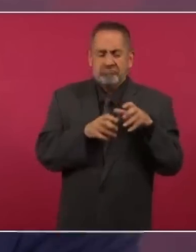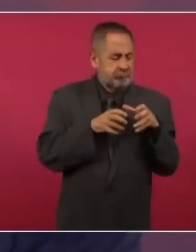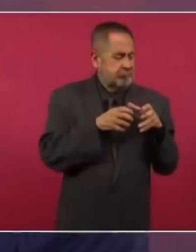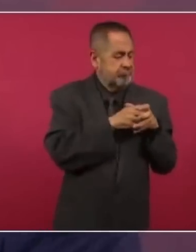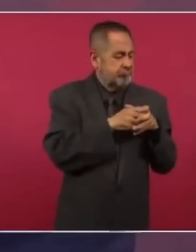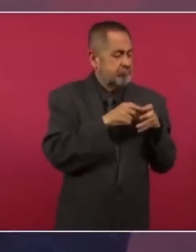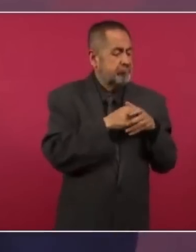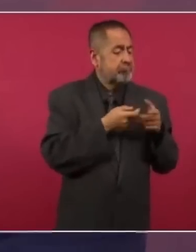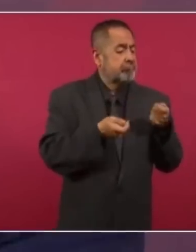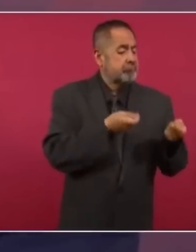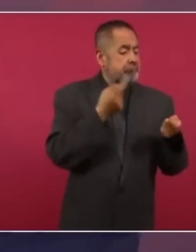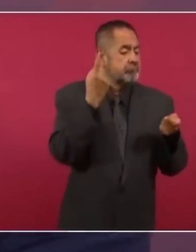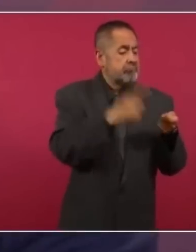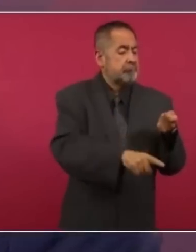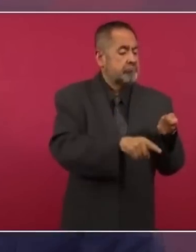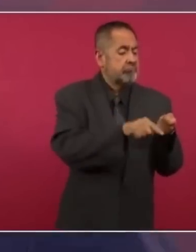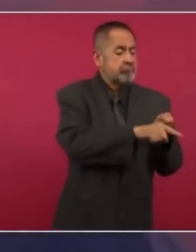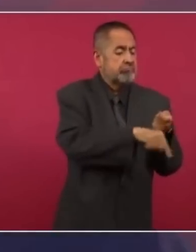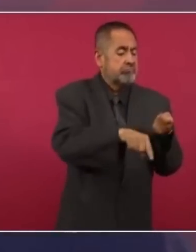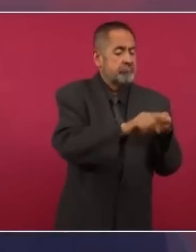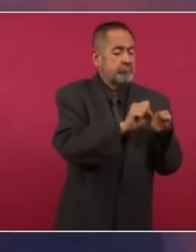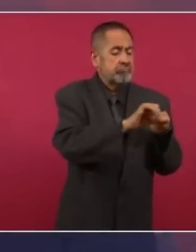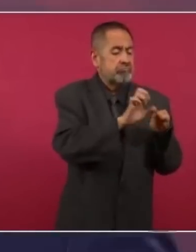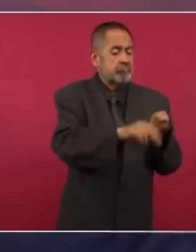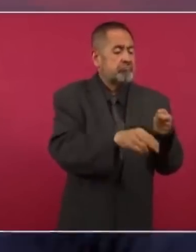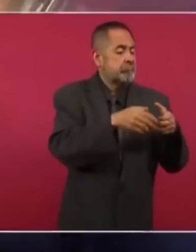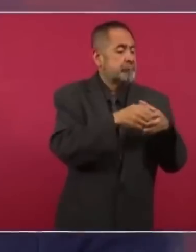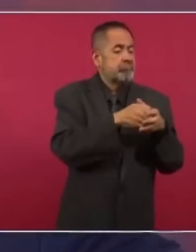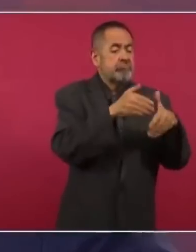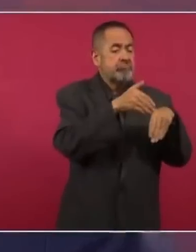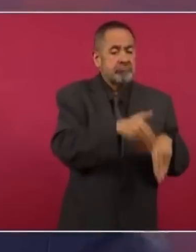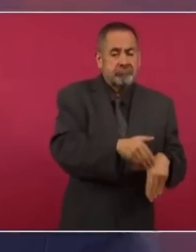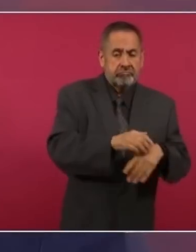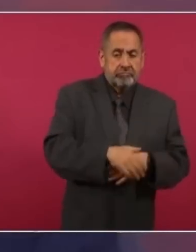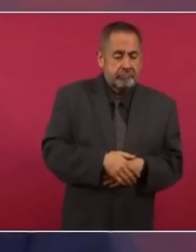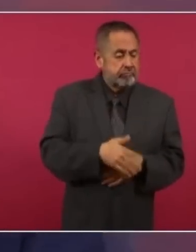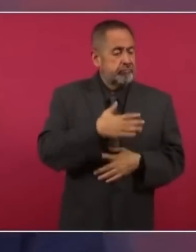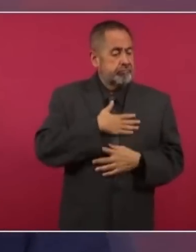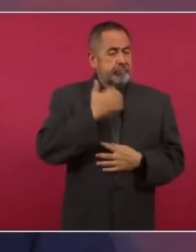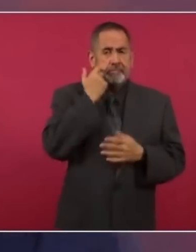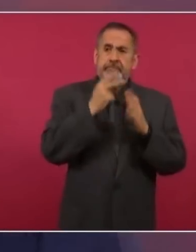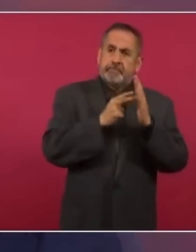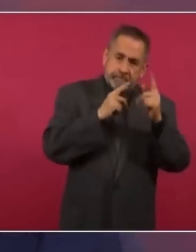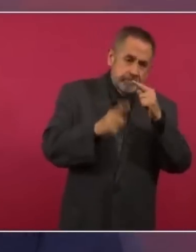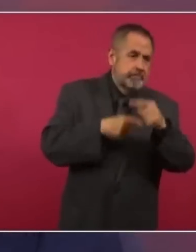que se dedicó a saquear al país y que quieren regresar por sus fueros,